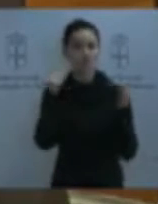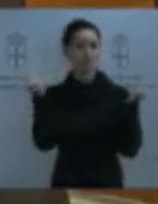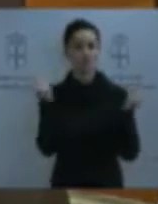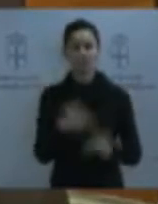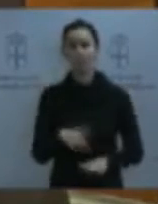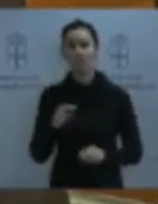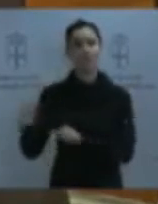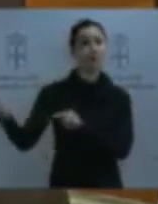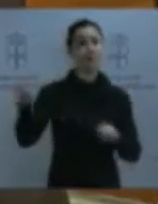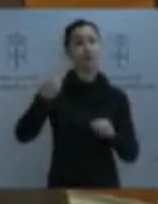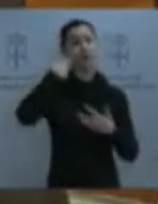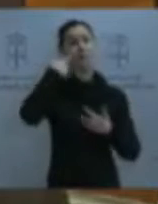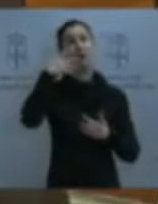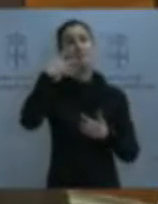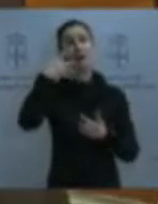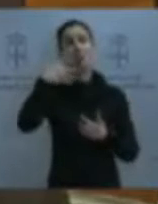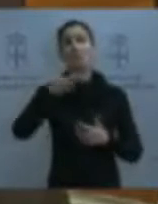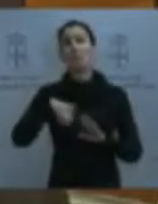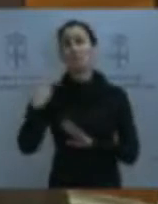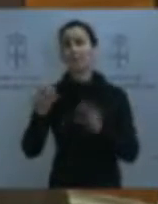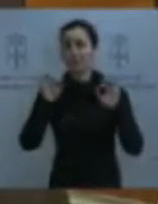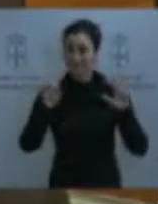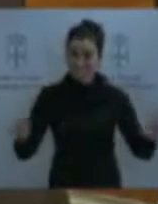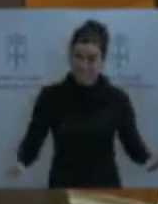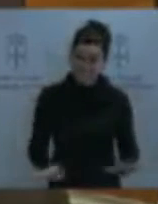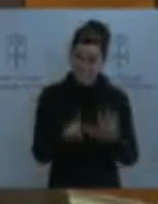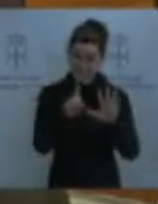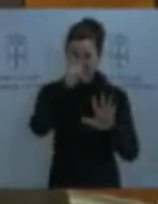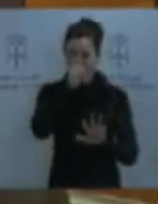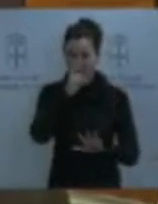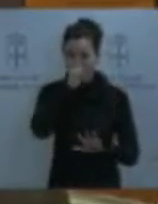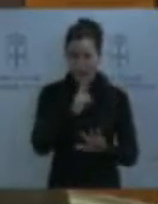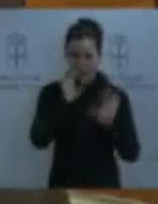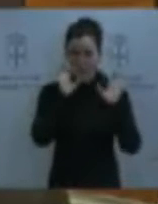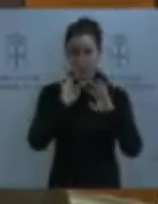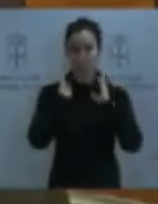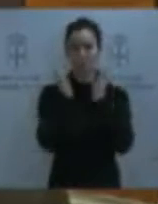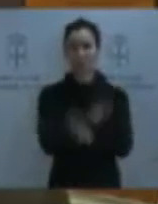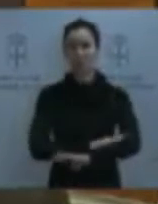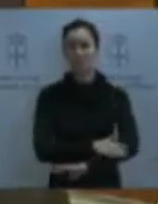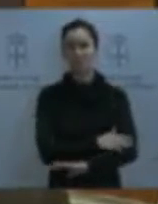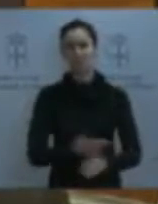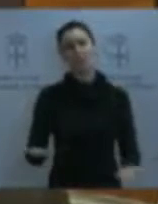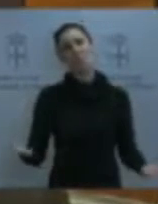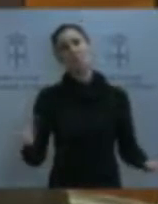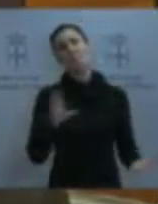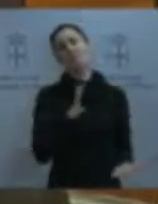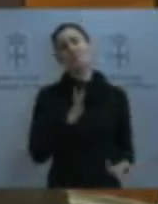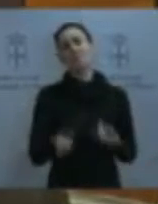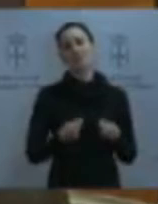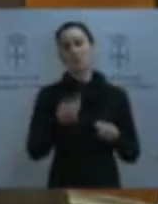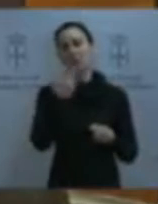en el Consejo de Administración podrá ser estudiado en las escuelas de negocios como ejemplo de la forma en la que un profesional de la